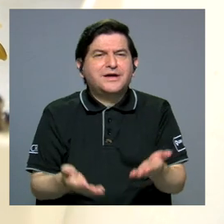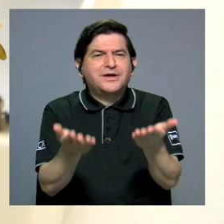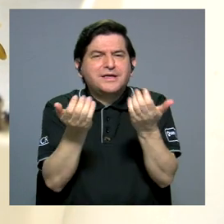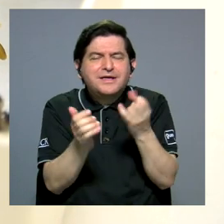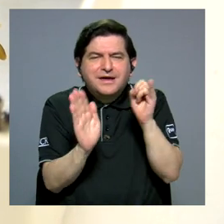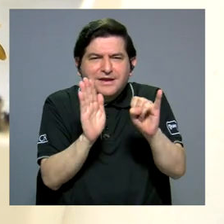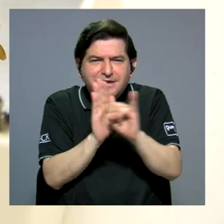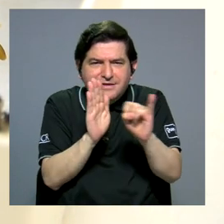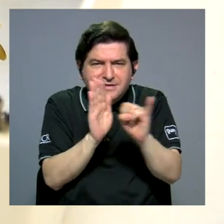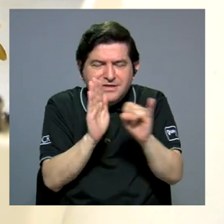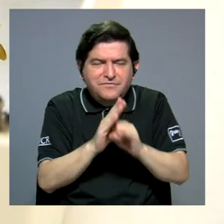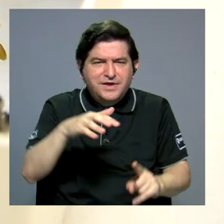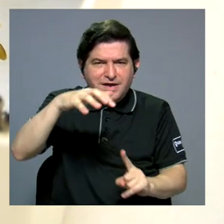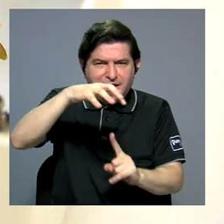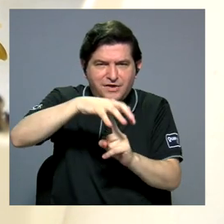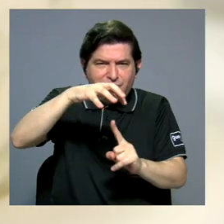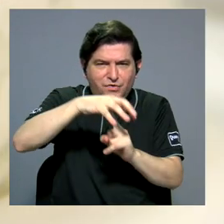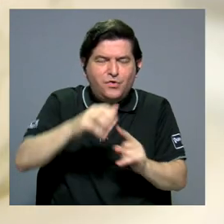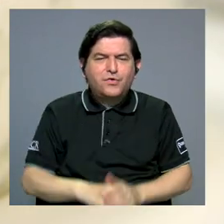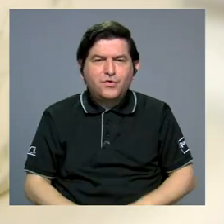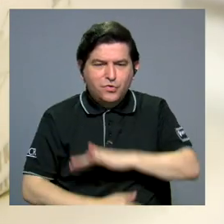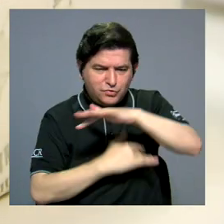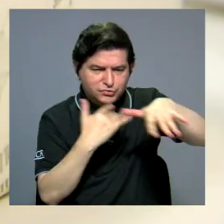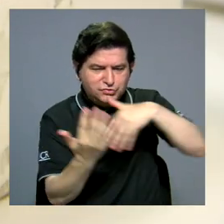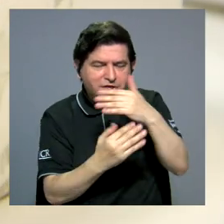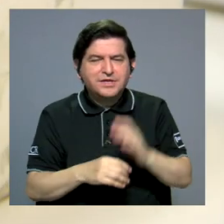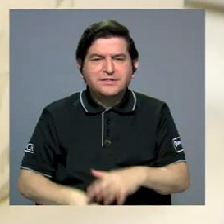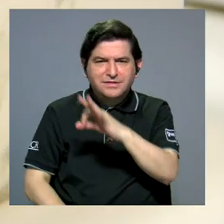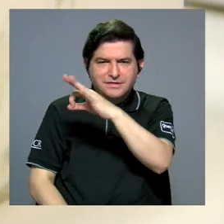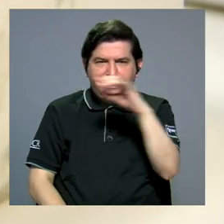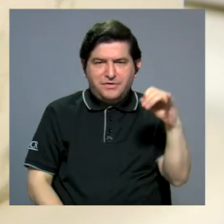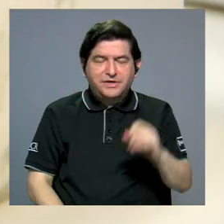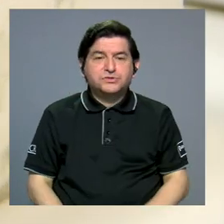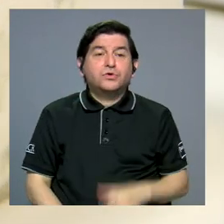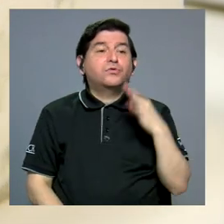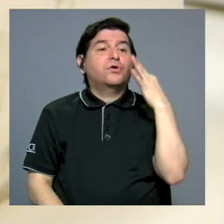pretenden identificar los hongos que interactúan con las abejas